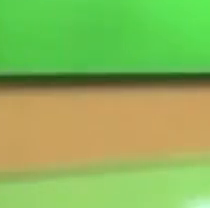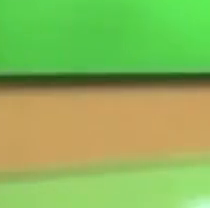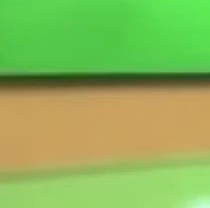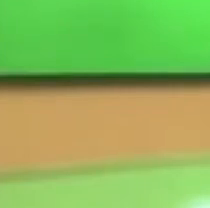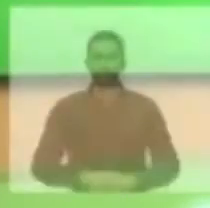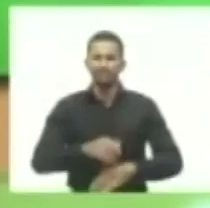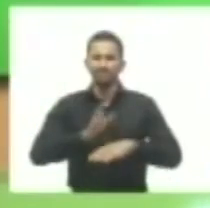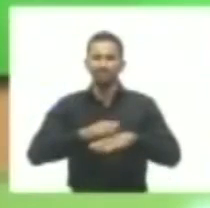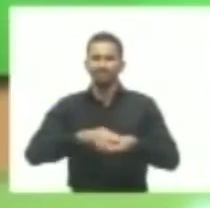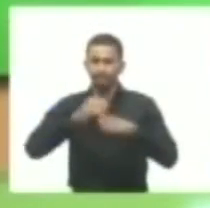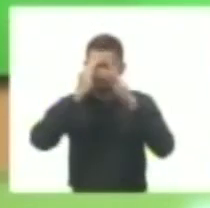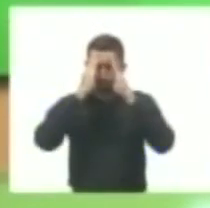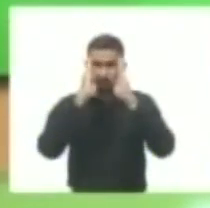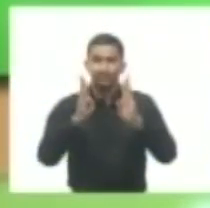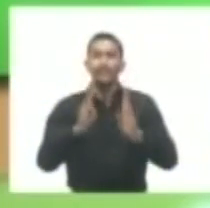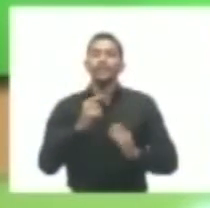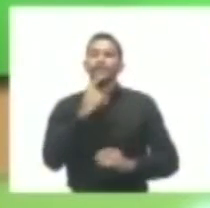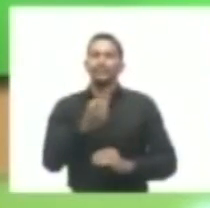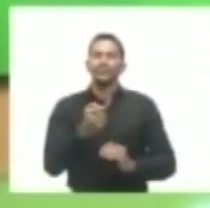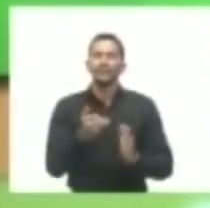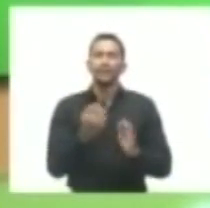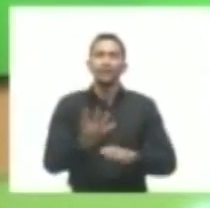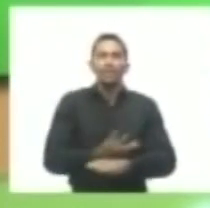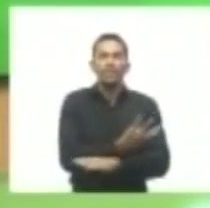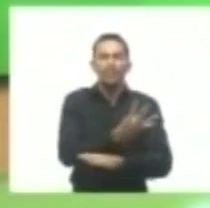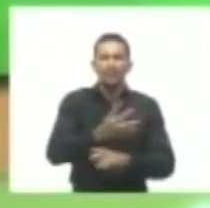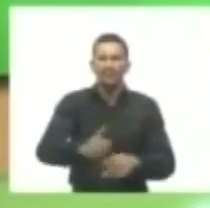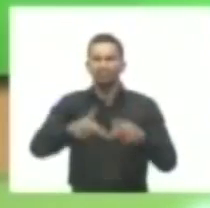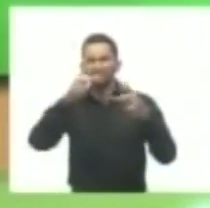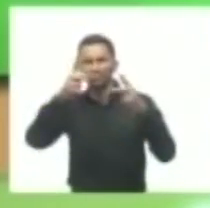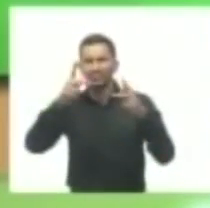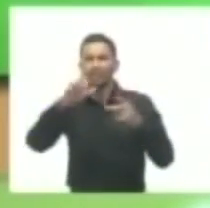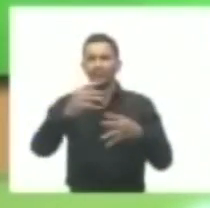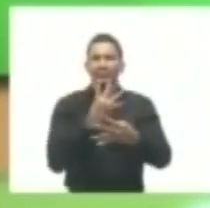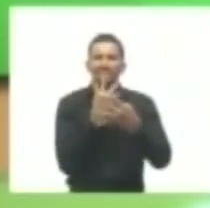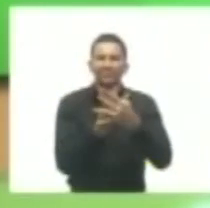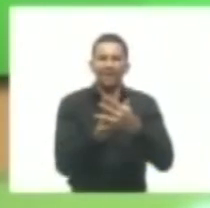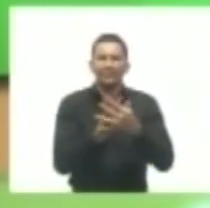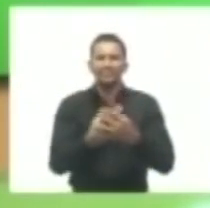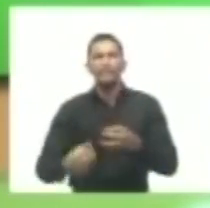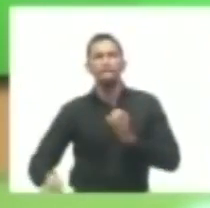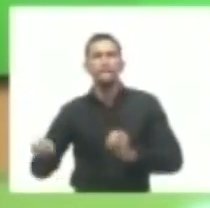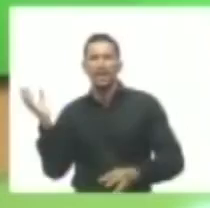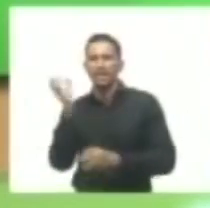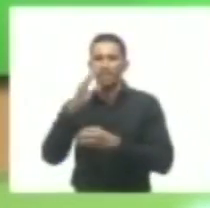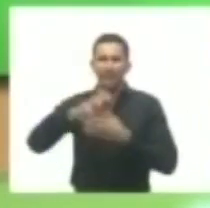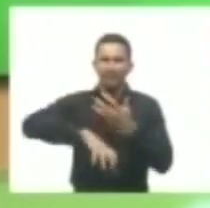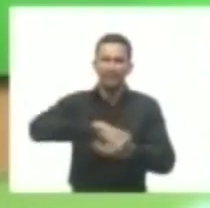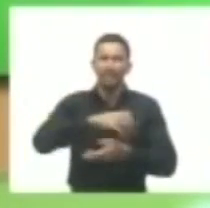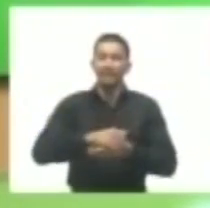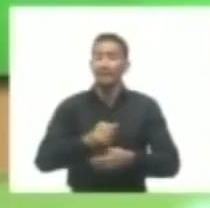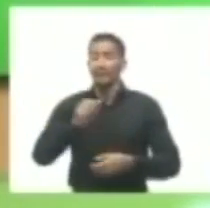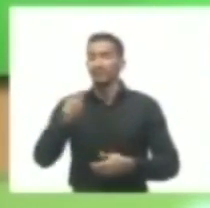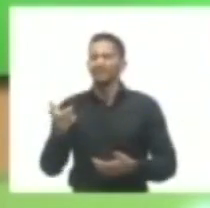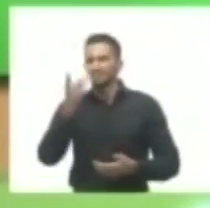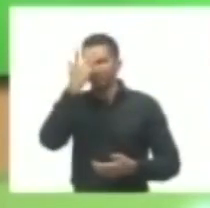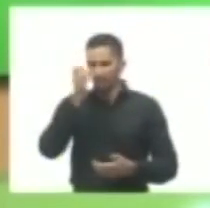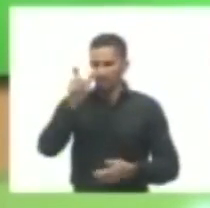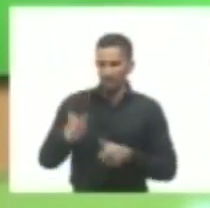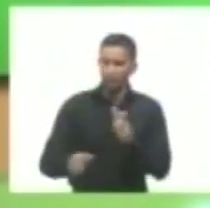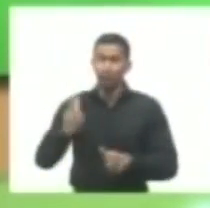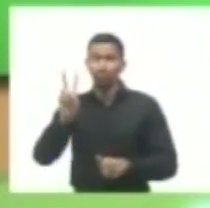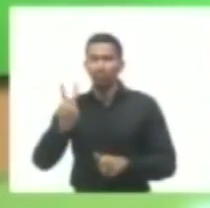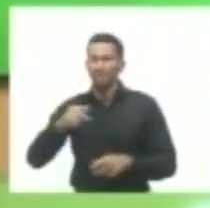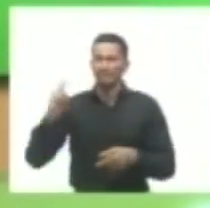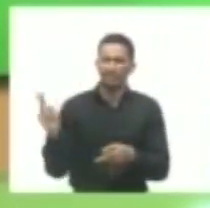Muchísima atención, cerca de 4 horas duró un motín en la penitenciaría del Bosque en Barranquilla por el traslado de 2 sujetos considerados de alta